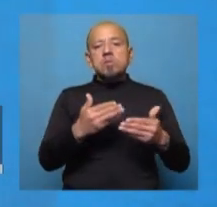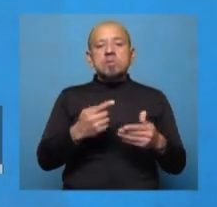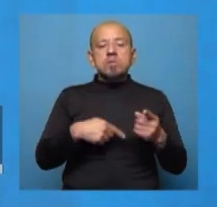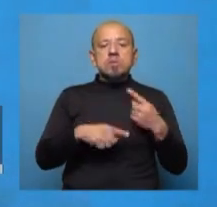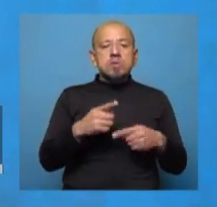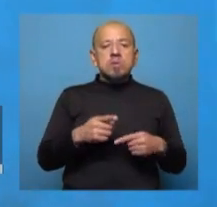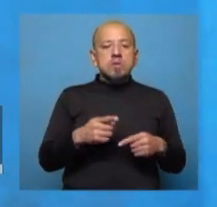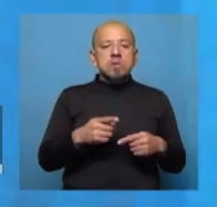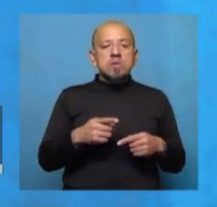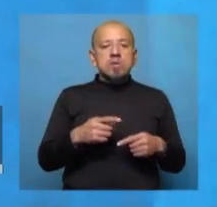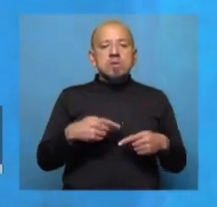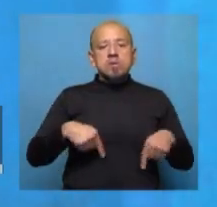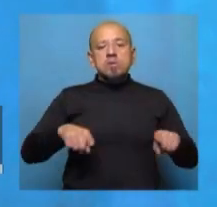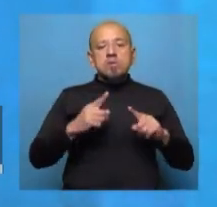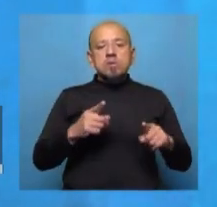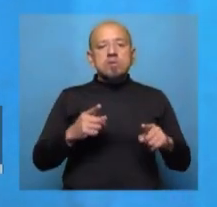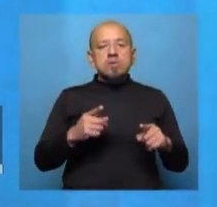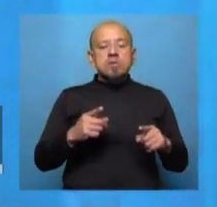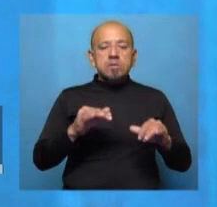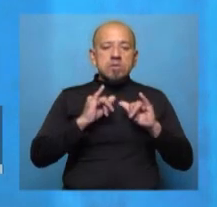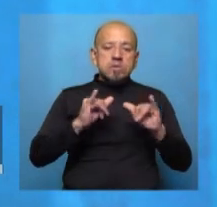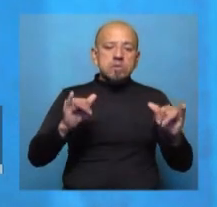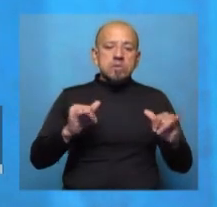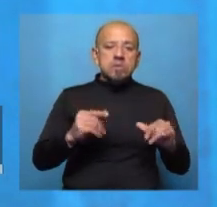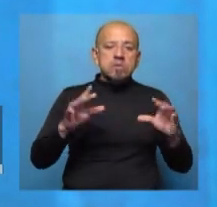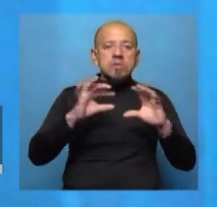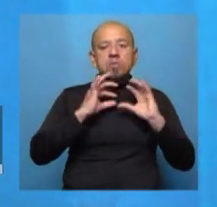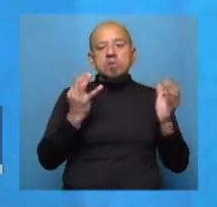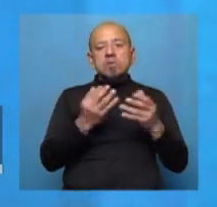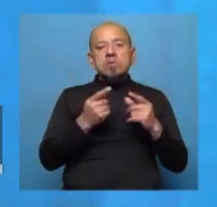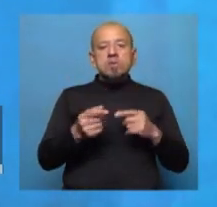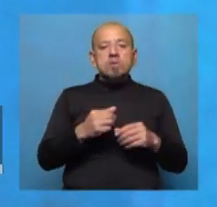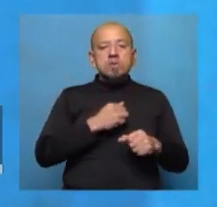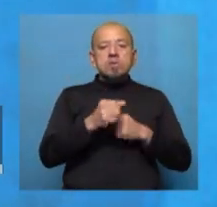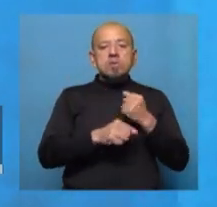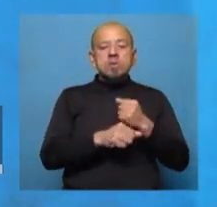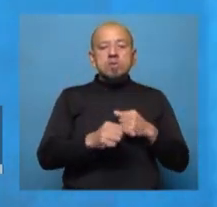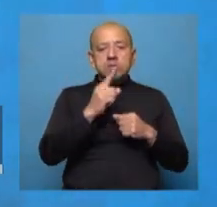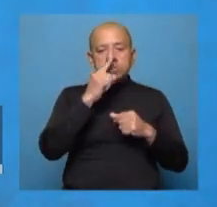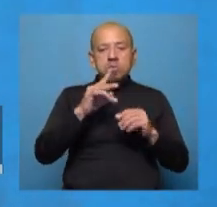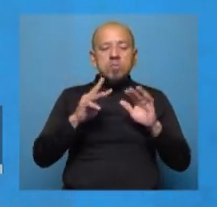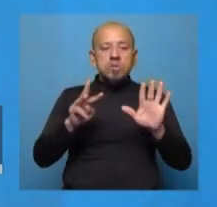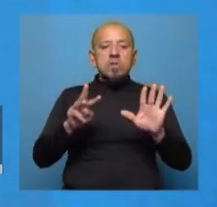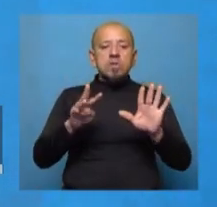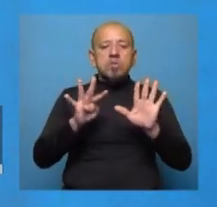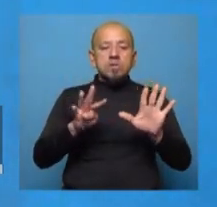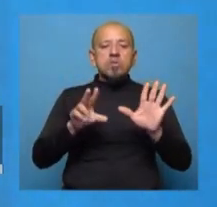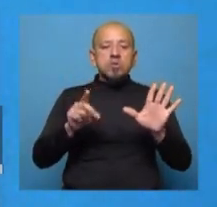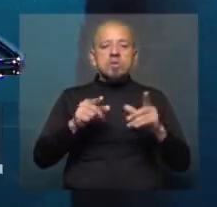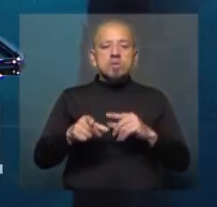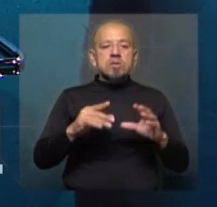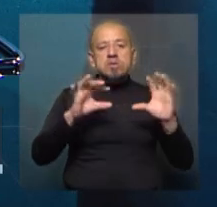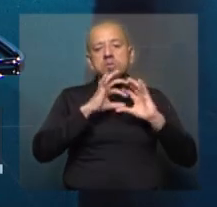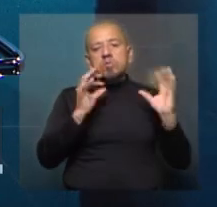atrás aquellos que promovieron la realización del mundialito en el año 80 para celebrar los 50 años del